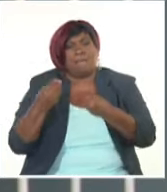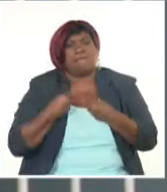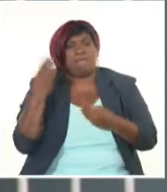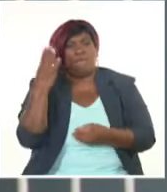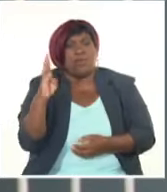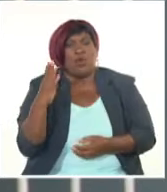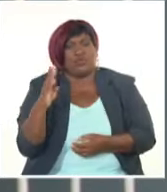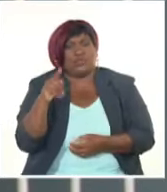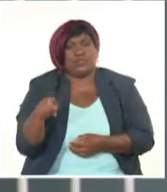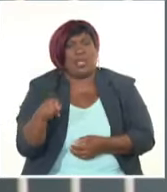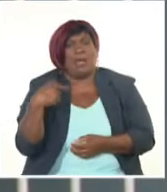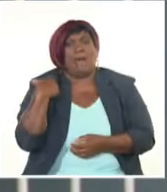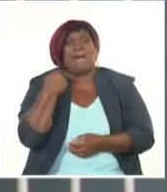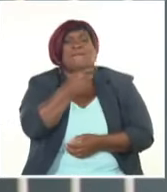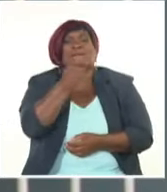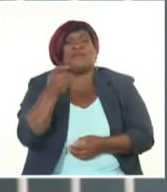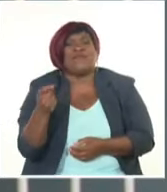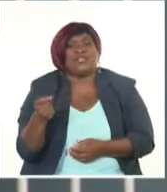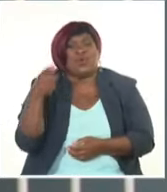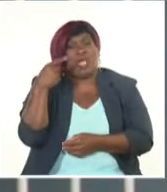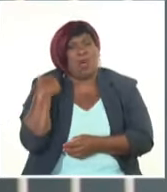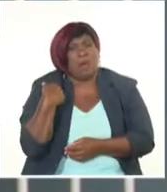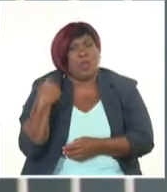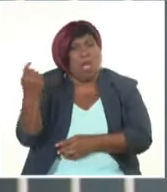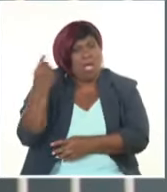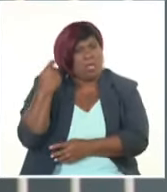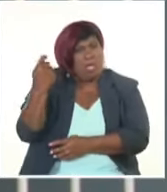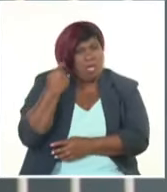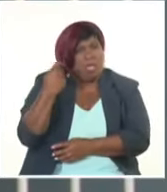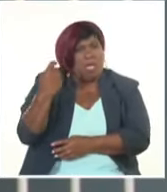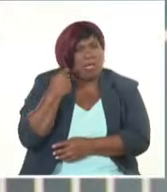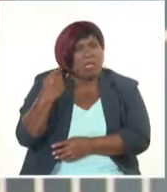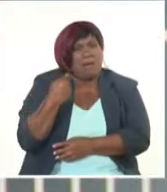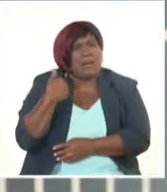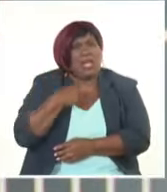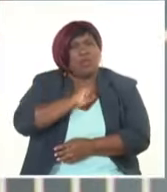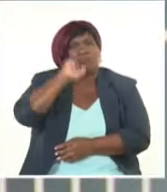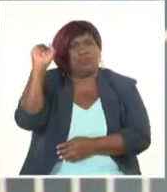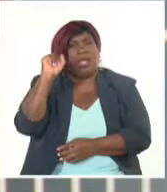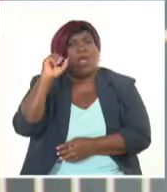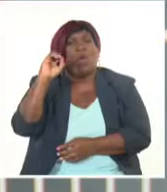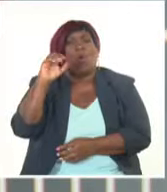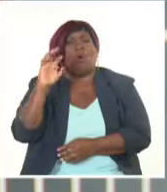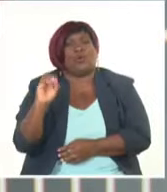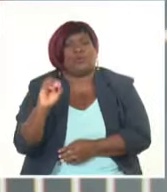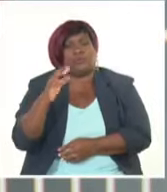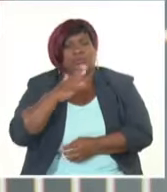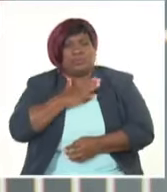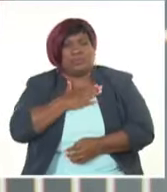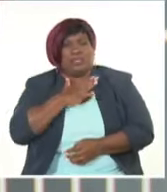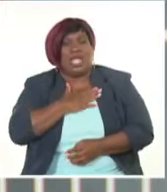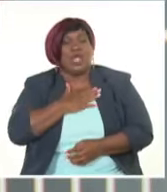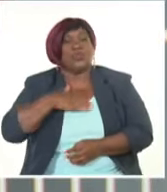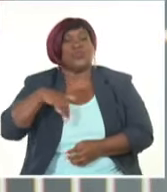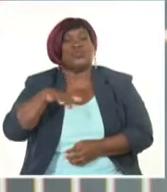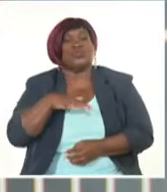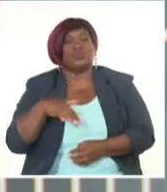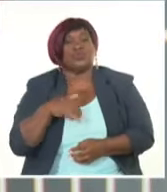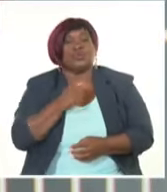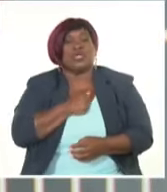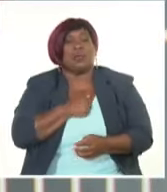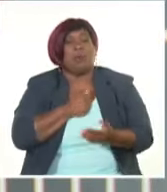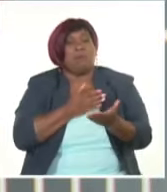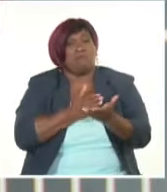los profesores arriba mito el tiempo para poder coger la medalla de oro. Nosotros ya queremos mantener la